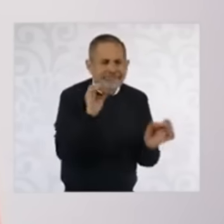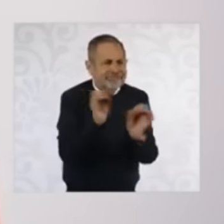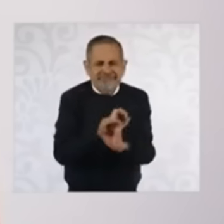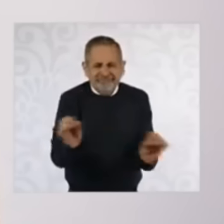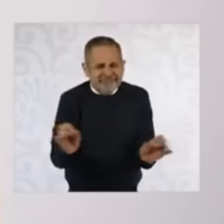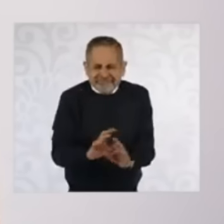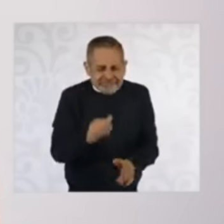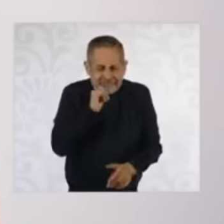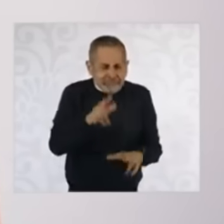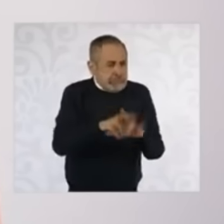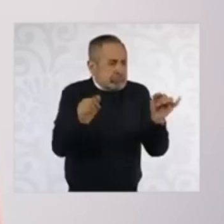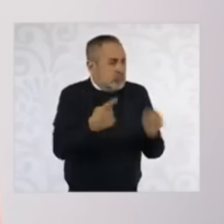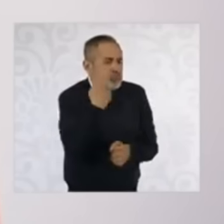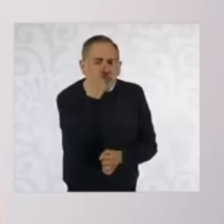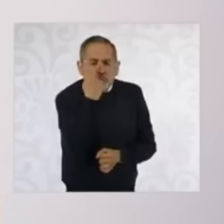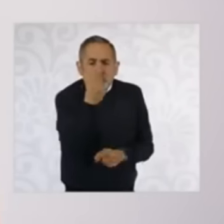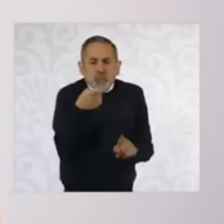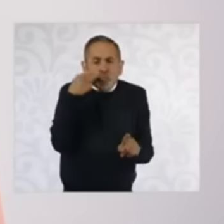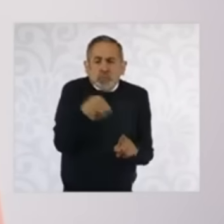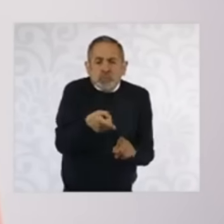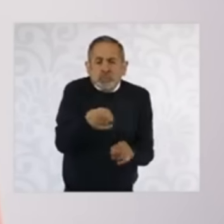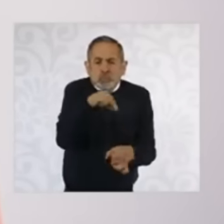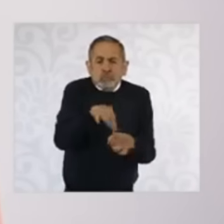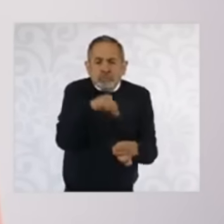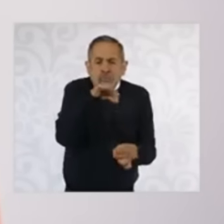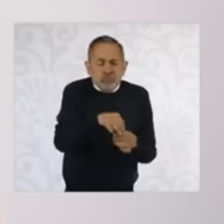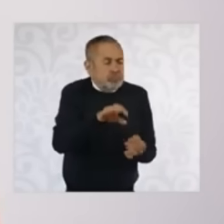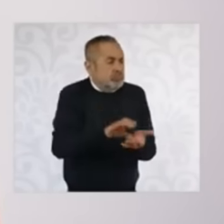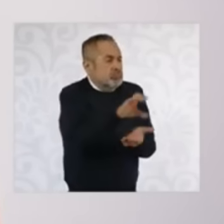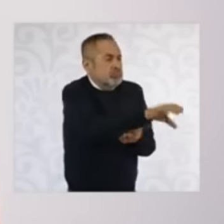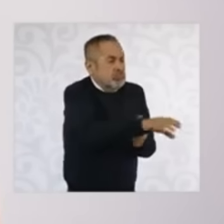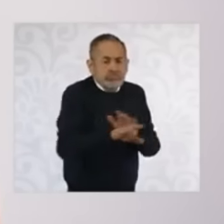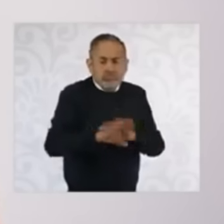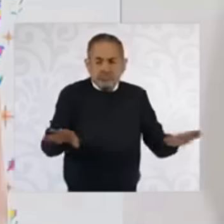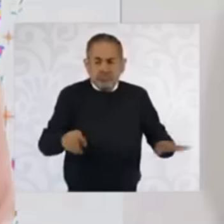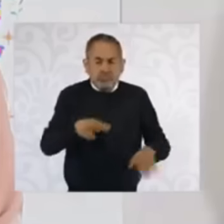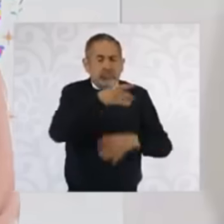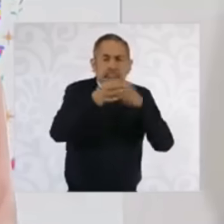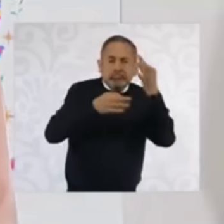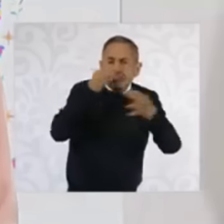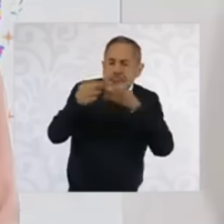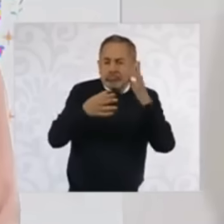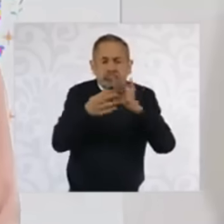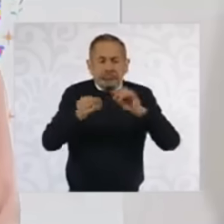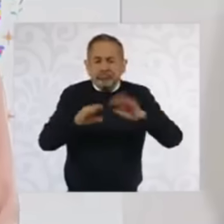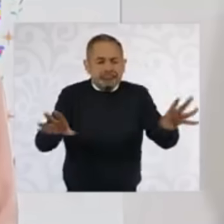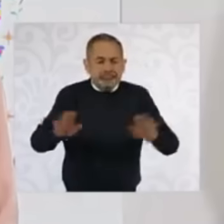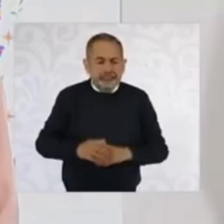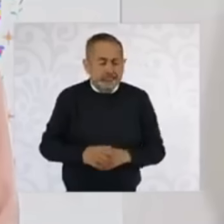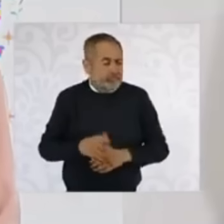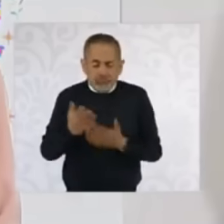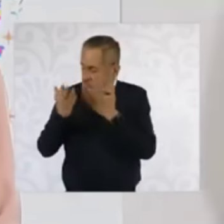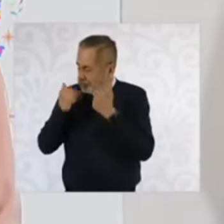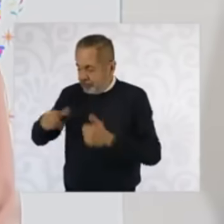mínima la campaña que van a establecer a través de sus redes de volantes pero no hay financiamiento